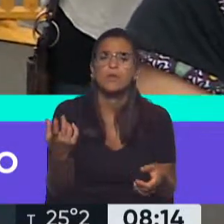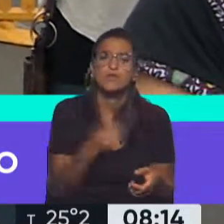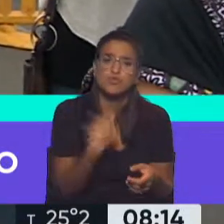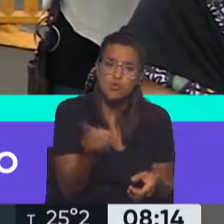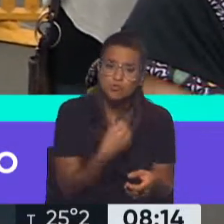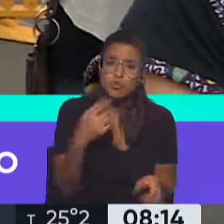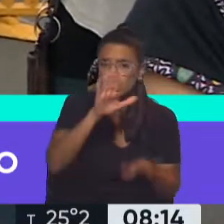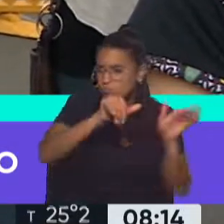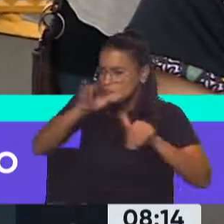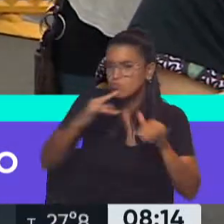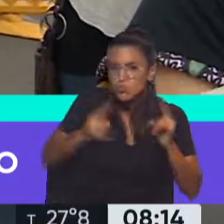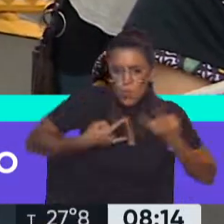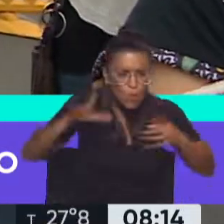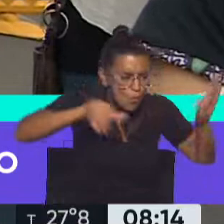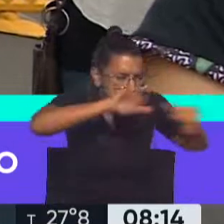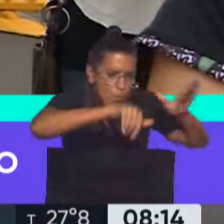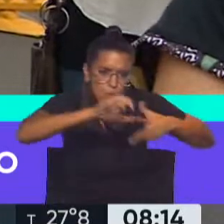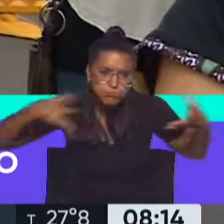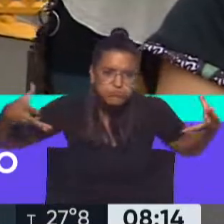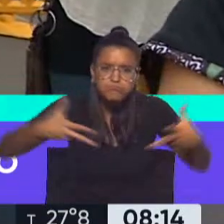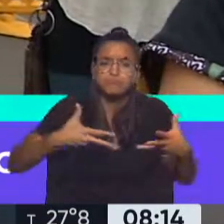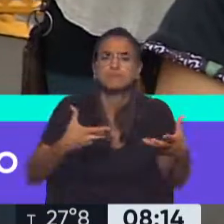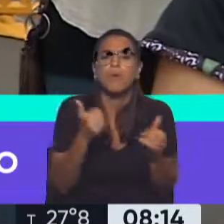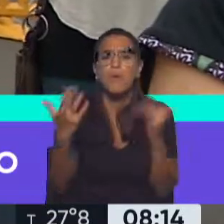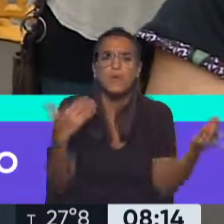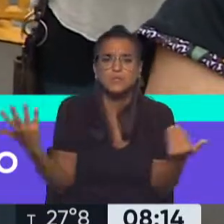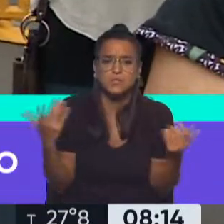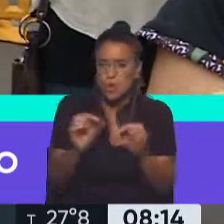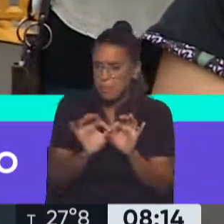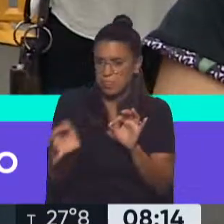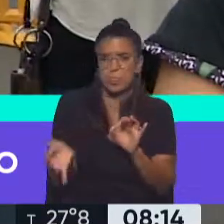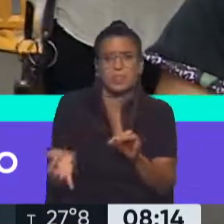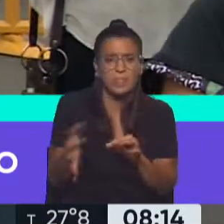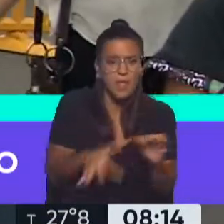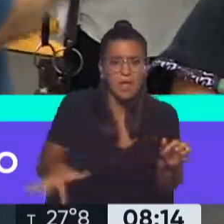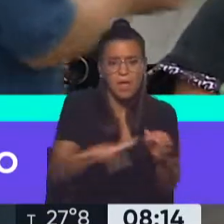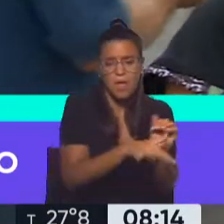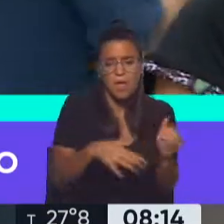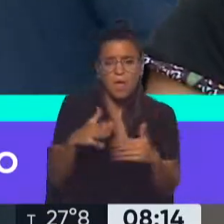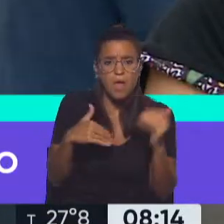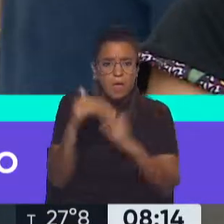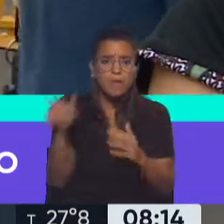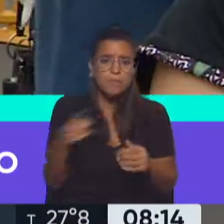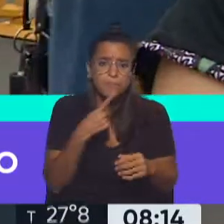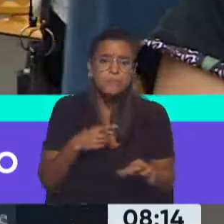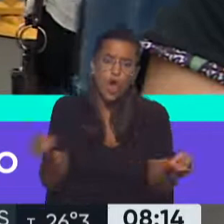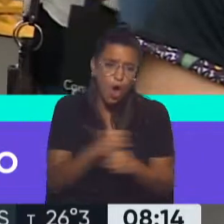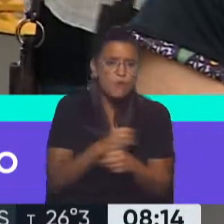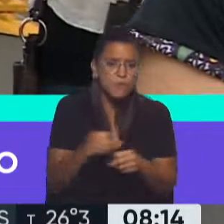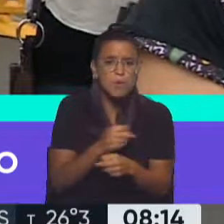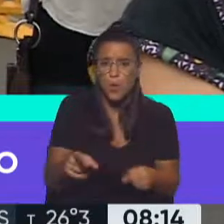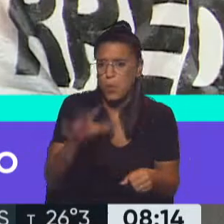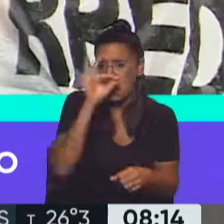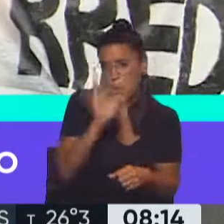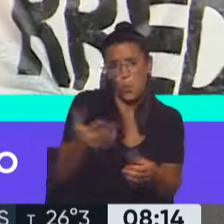fuimos autoconvocando, los vecinos más próximos a esta obra confirmaron que ellos